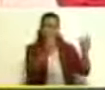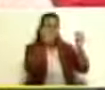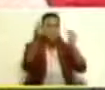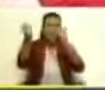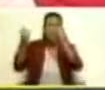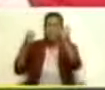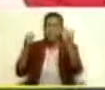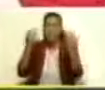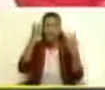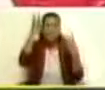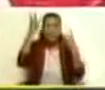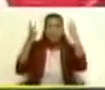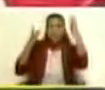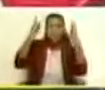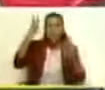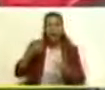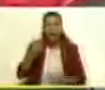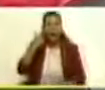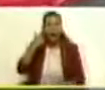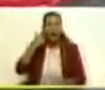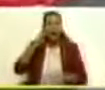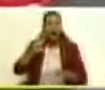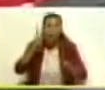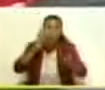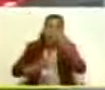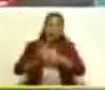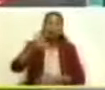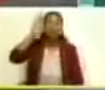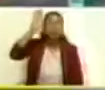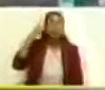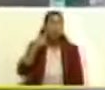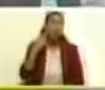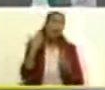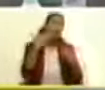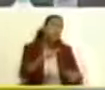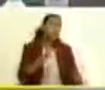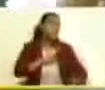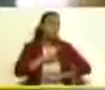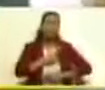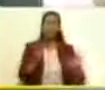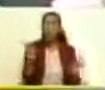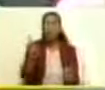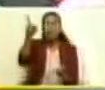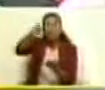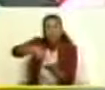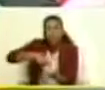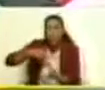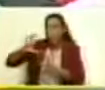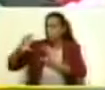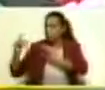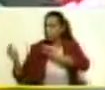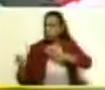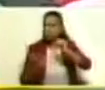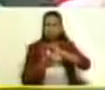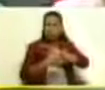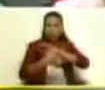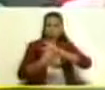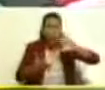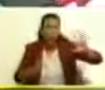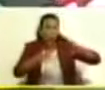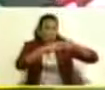bienestar colectivo. Nos llama a ser visionarios, a cultivar la tierra y a abrazar la tecnología